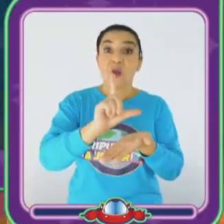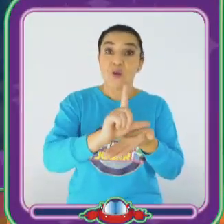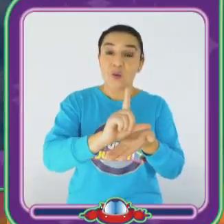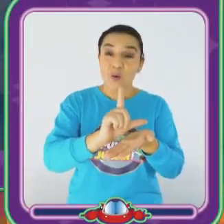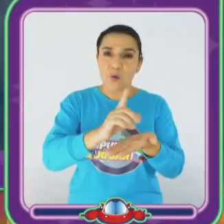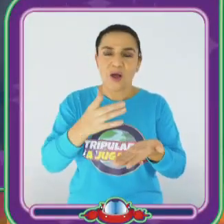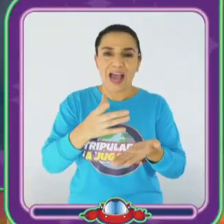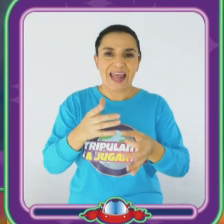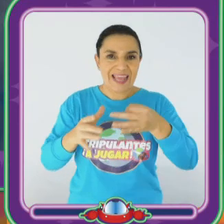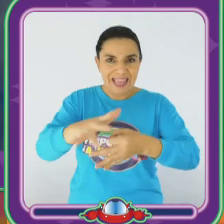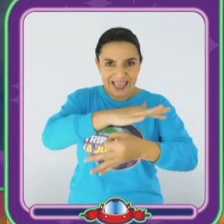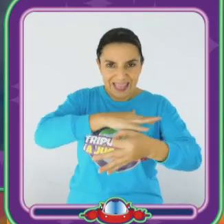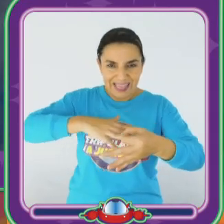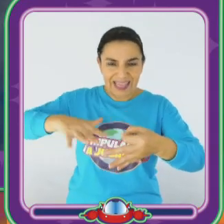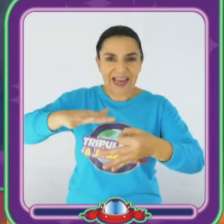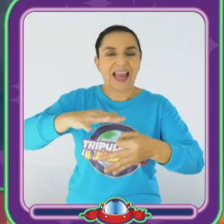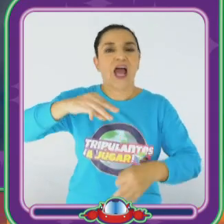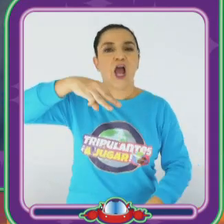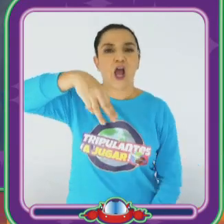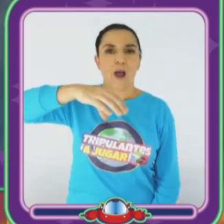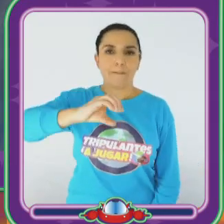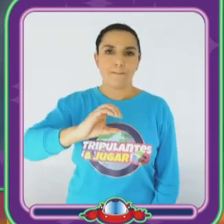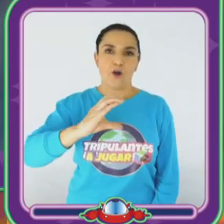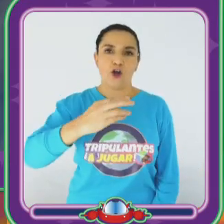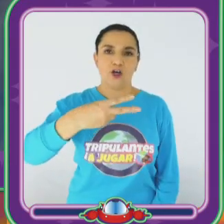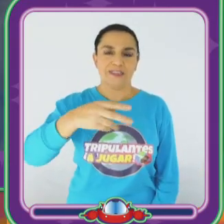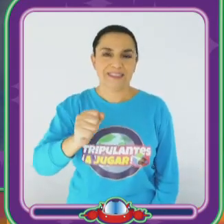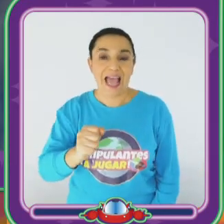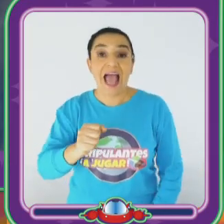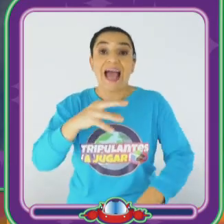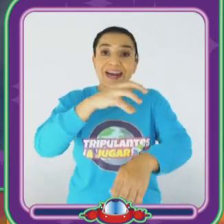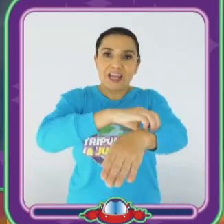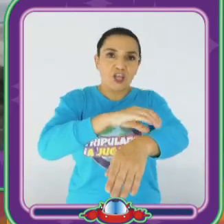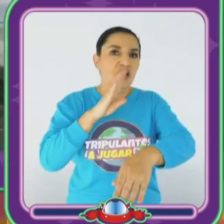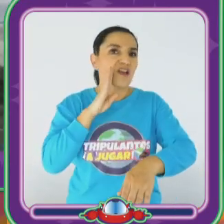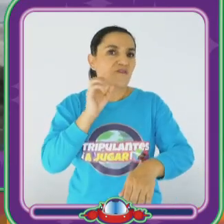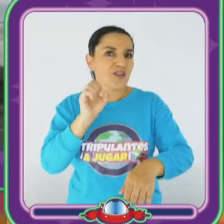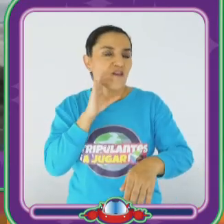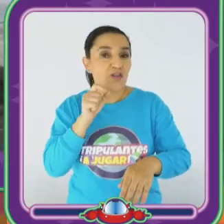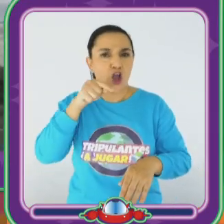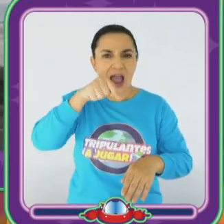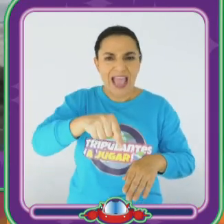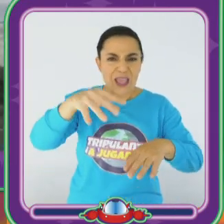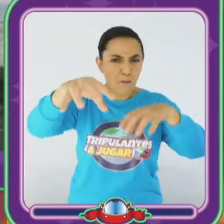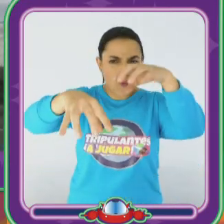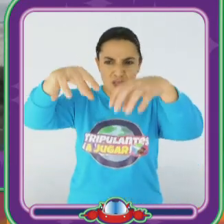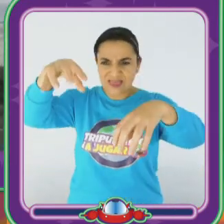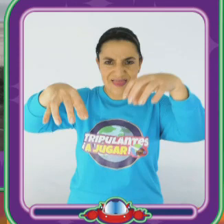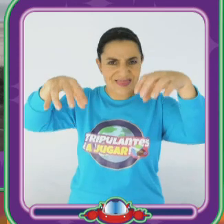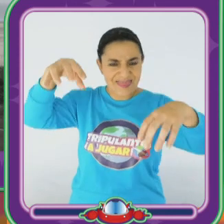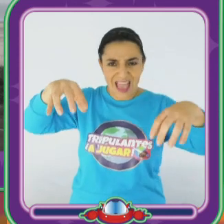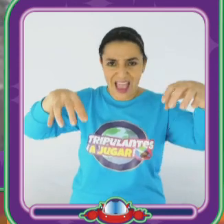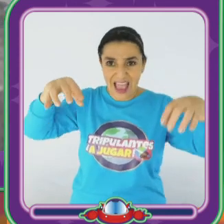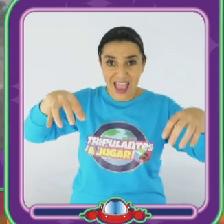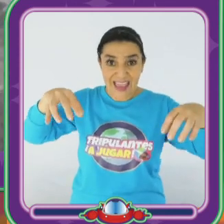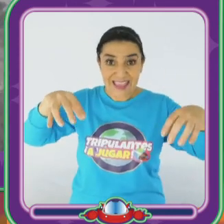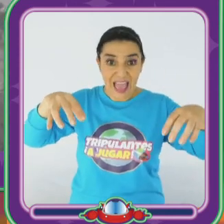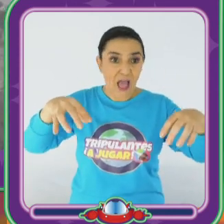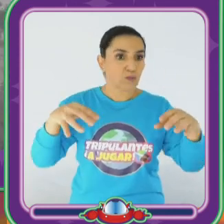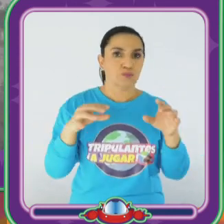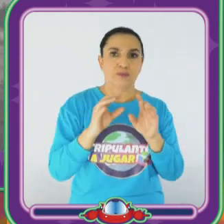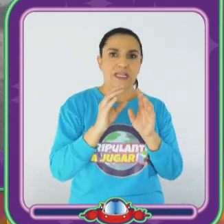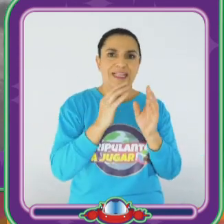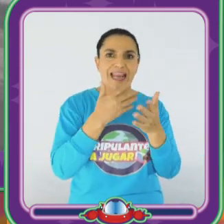Nuestro destino es Isla Mocha, ubicada en la región del Biobío. En ella hay una cadena montañosa y una